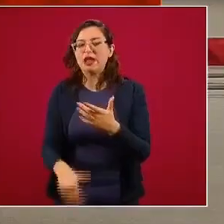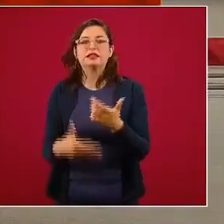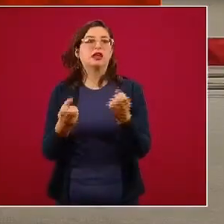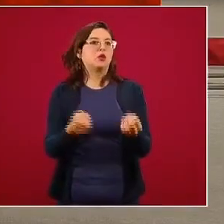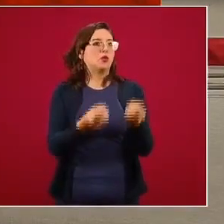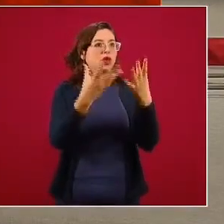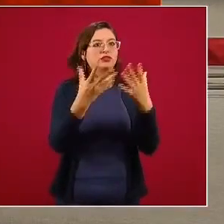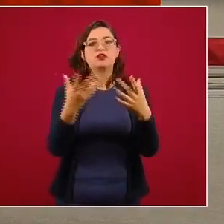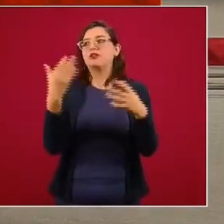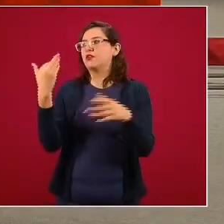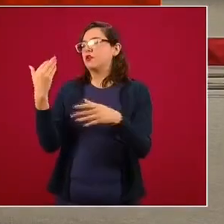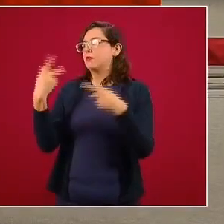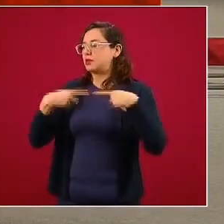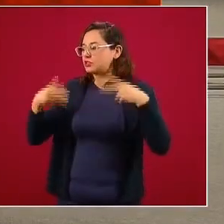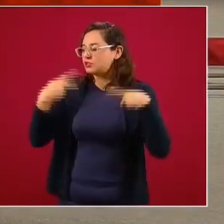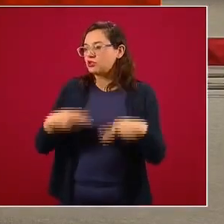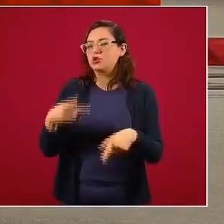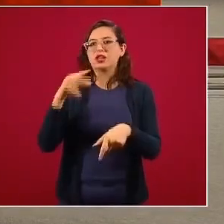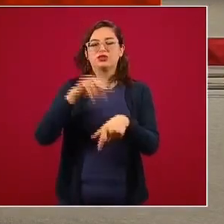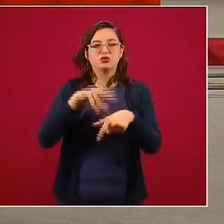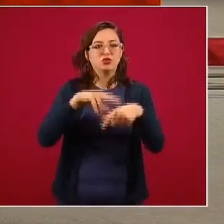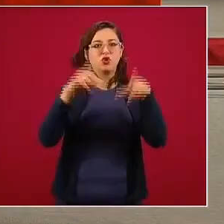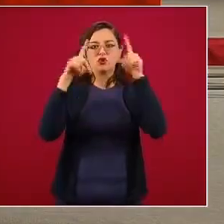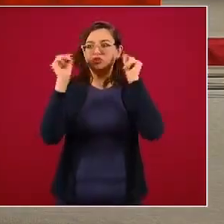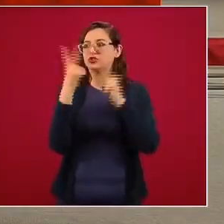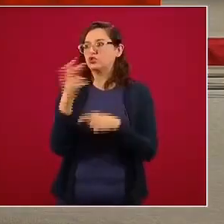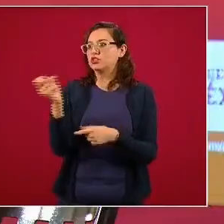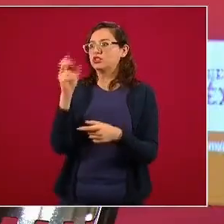más de 240,000